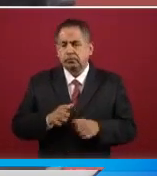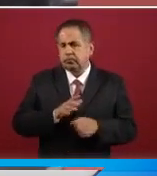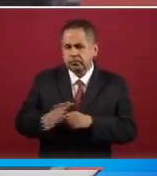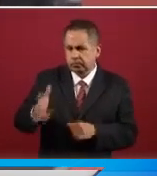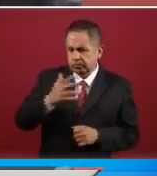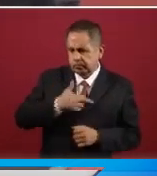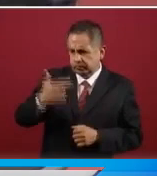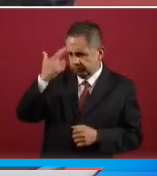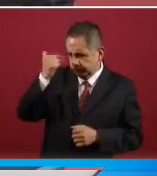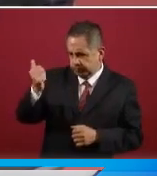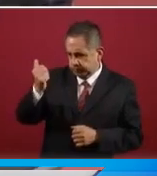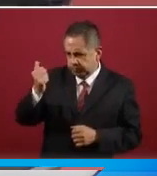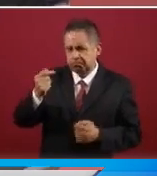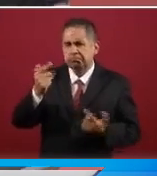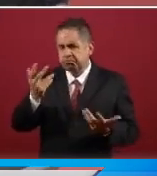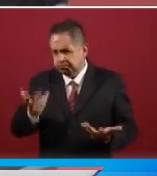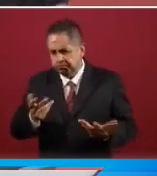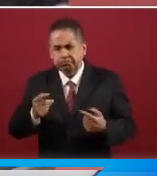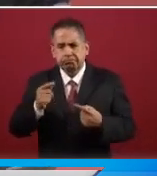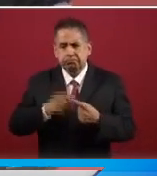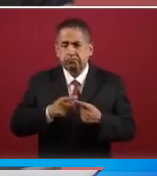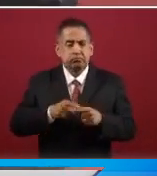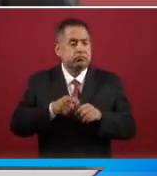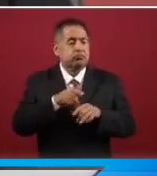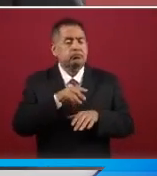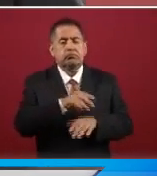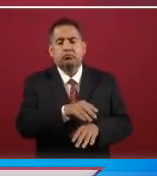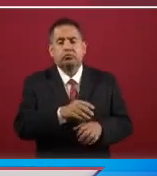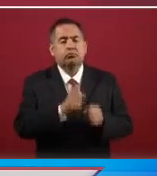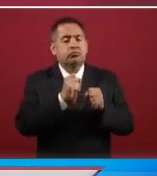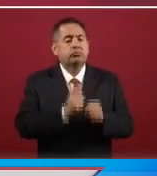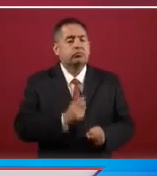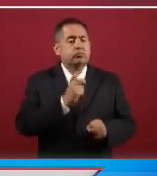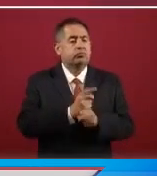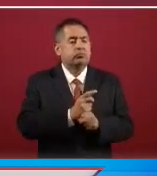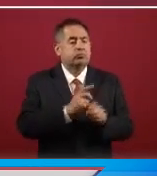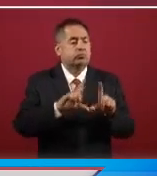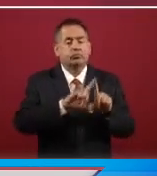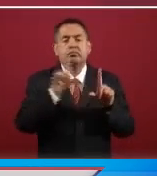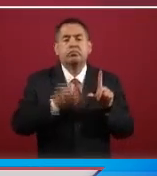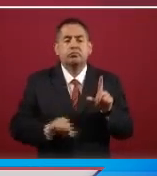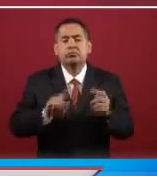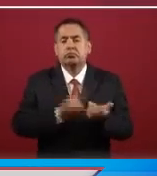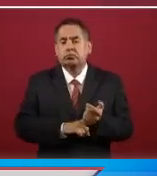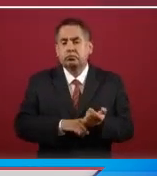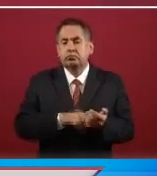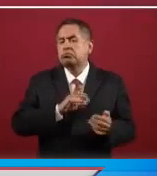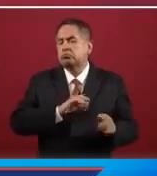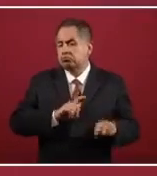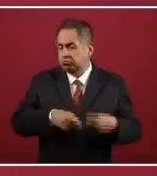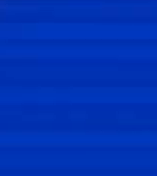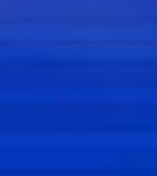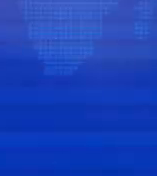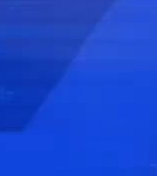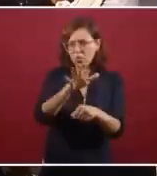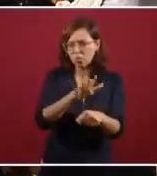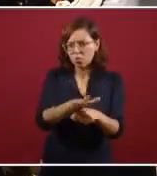parte de grupos que se vieron afectados por la cancelación del aeropuerto de Texcoco, en especial de Claudio X